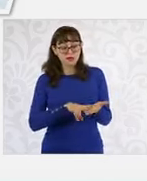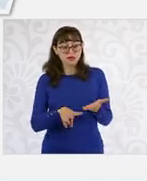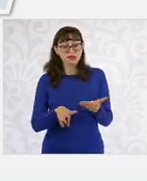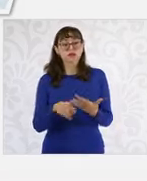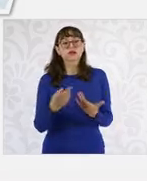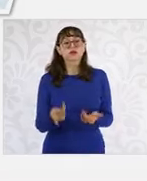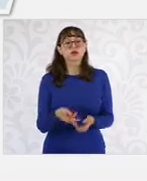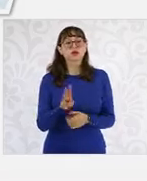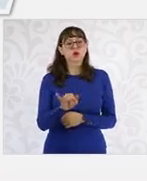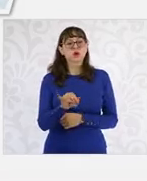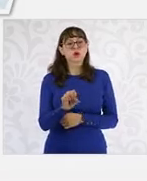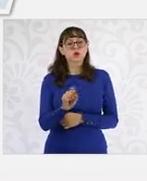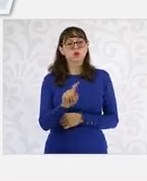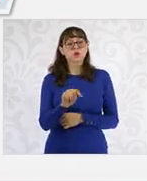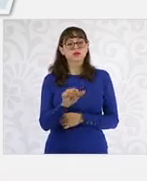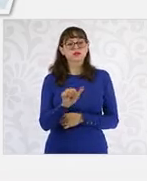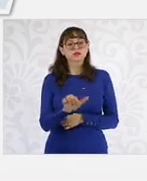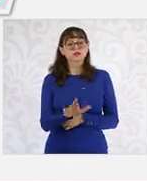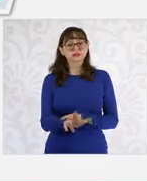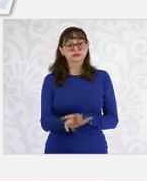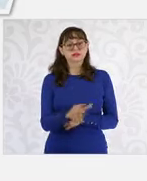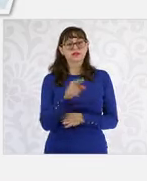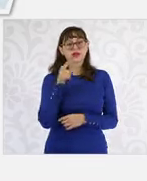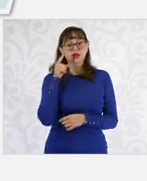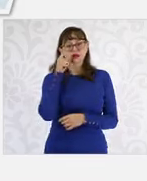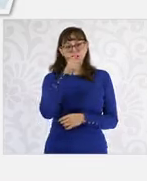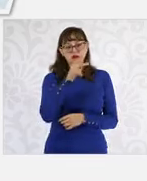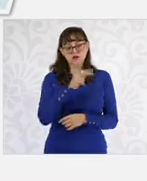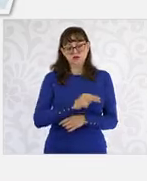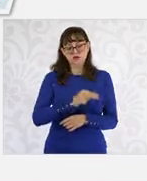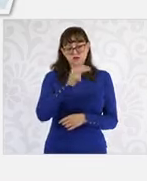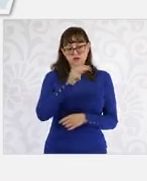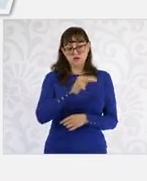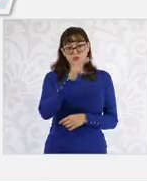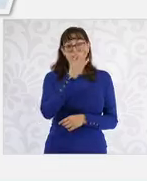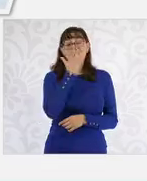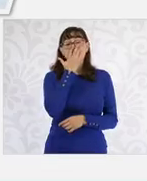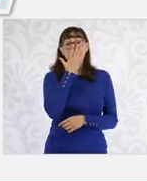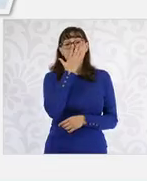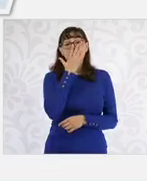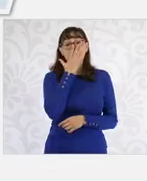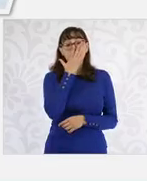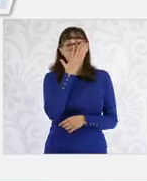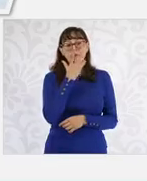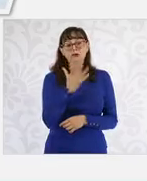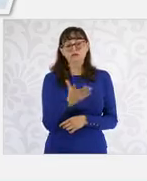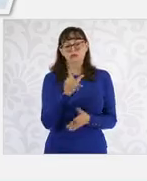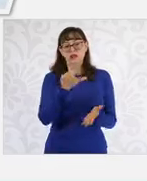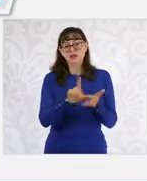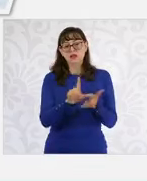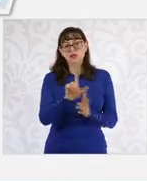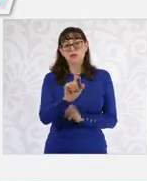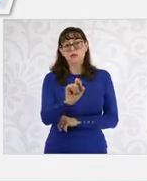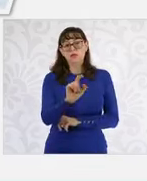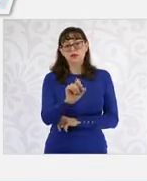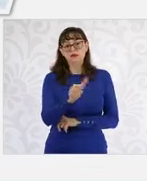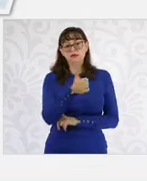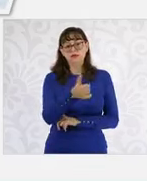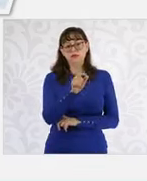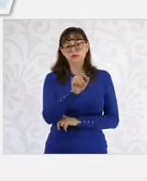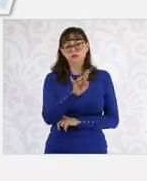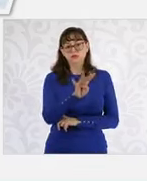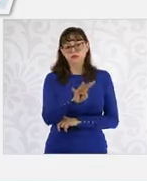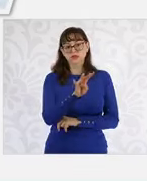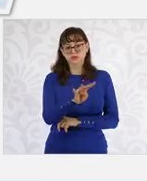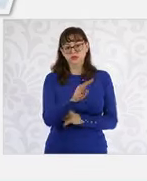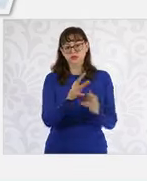de la marca Winstar, permisionario Superservicio del Valle en Guaymas, Sonora, con un precio por litro de 26 pesos con